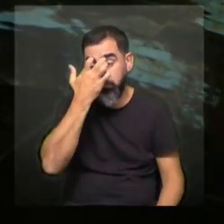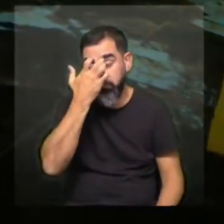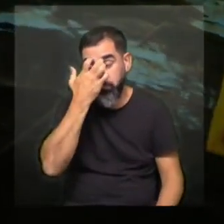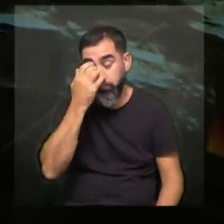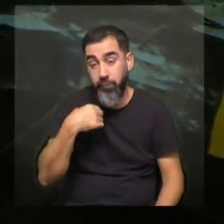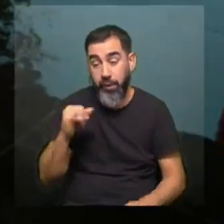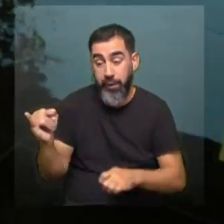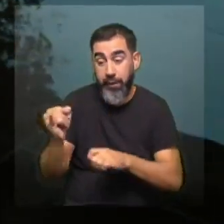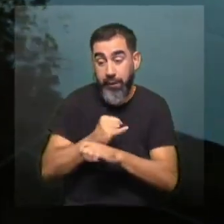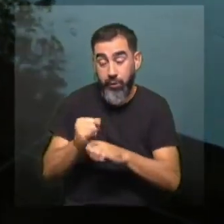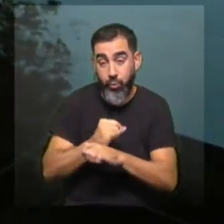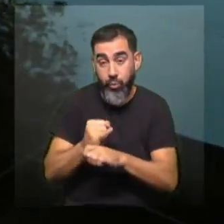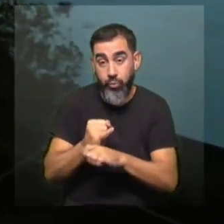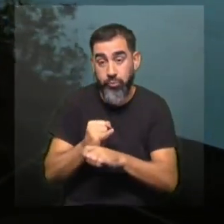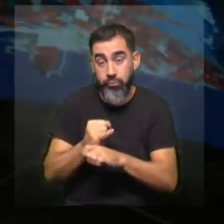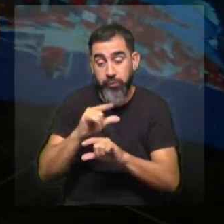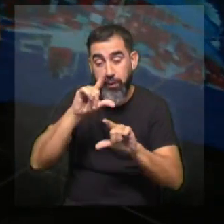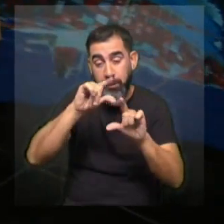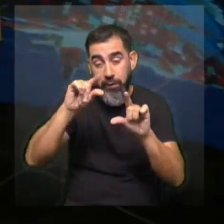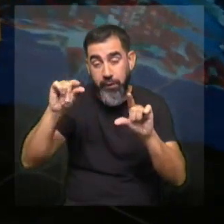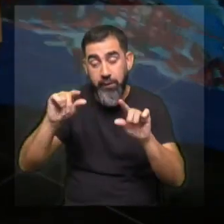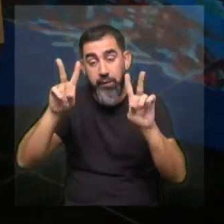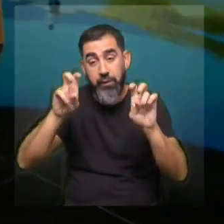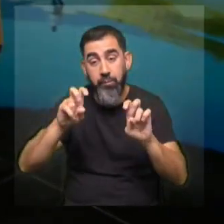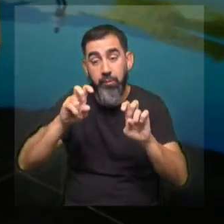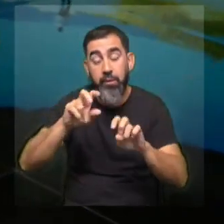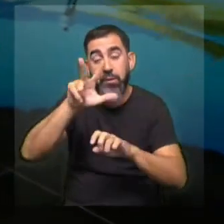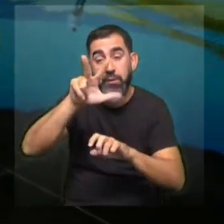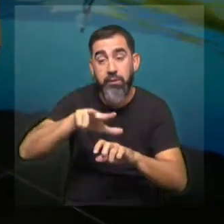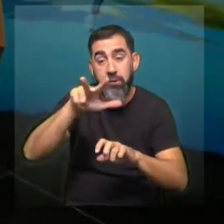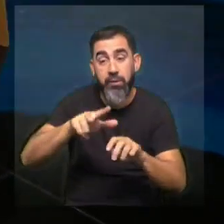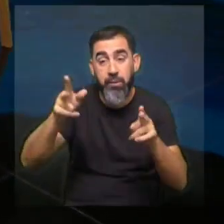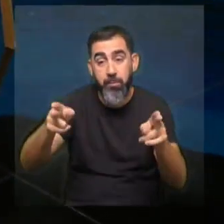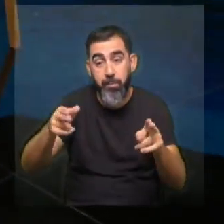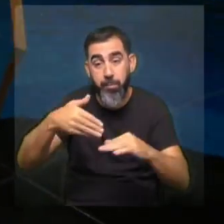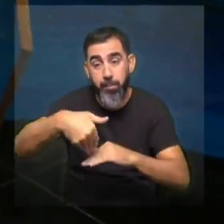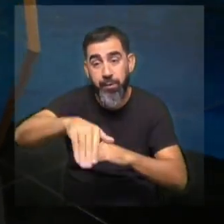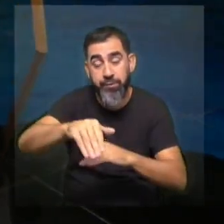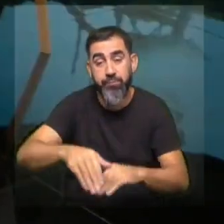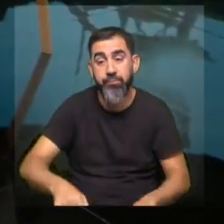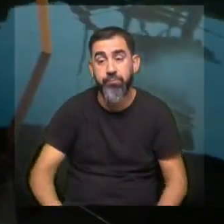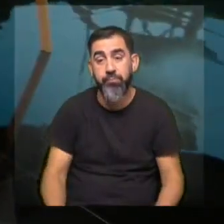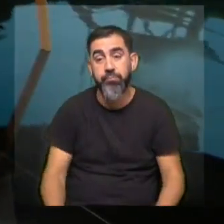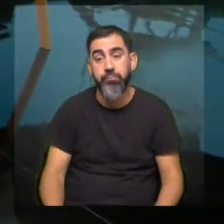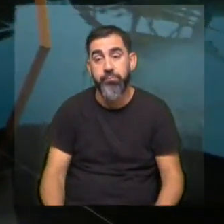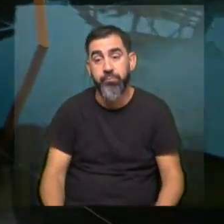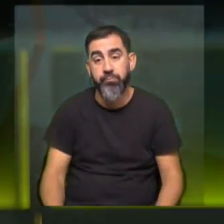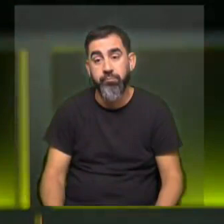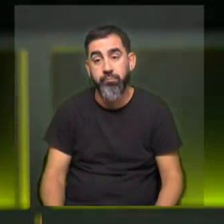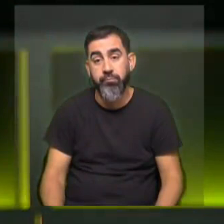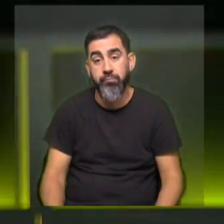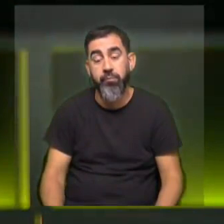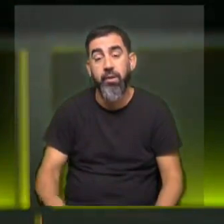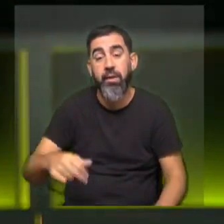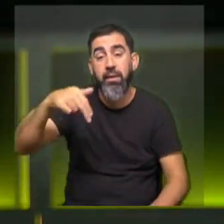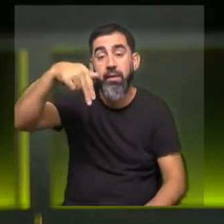instituto hemos hecho las estadísticas para lo que es este próximo trimestre y si bien la señal de la niña